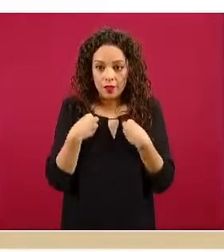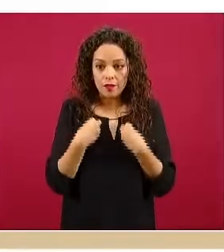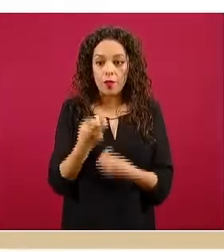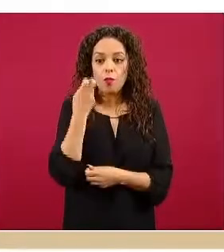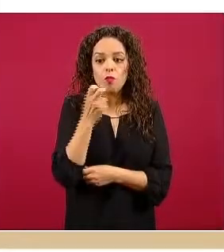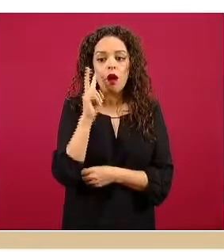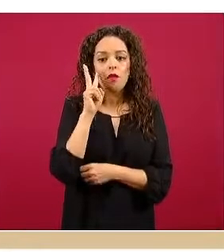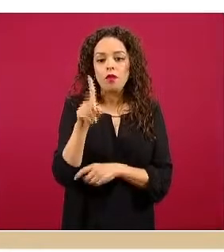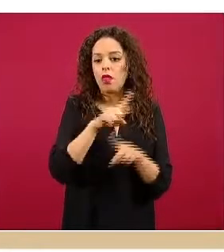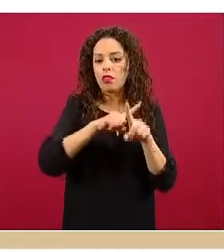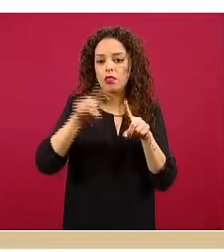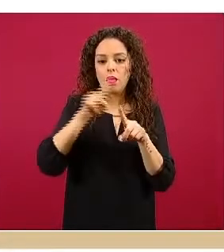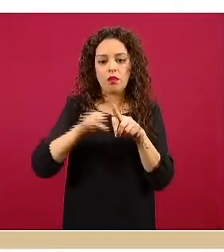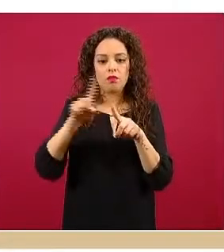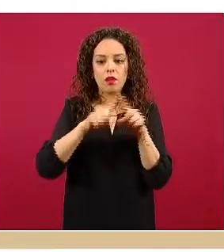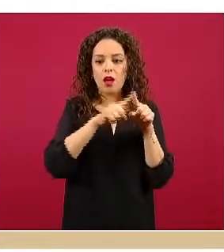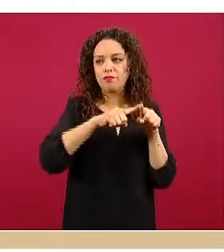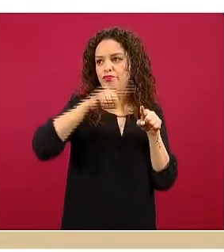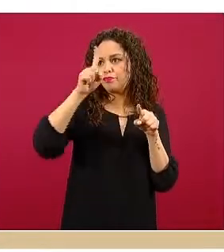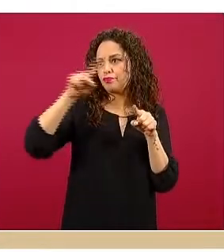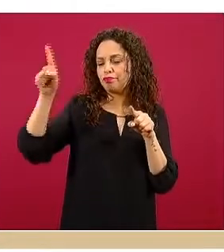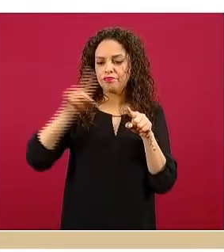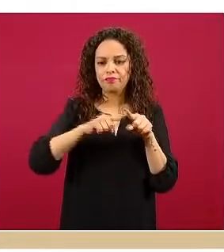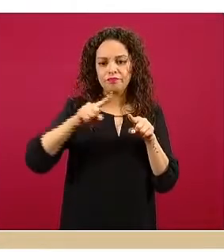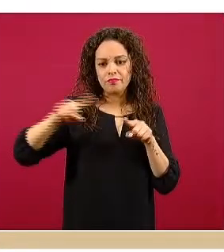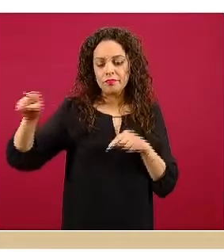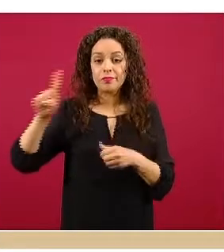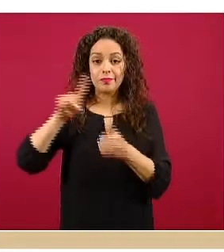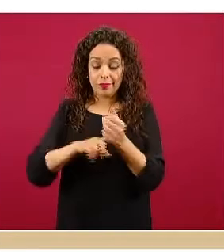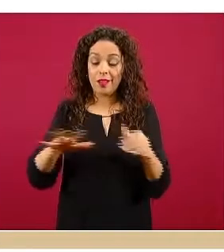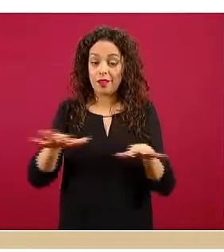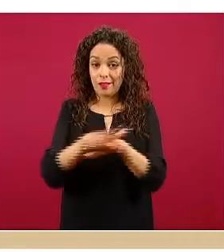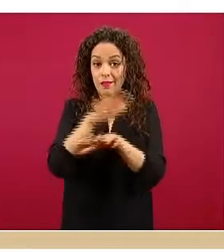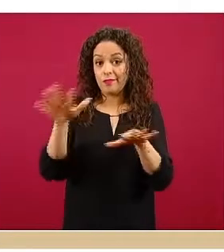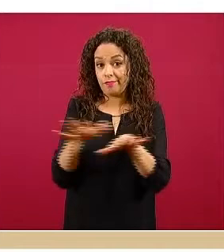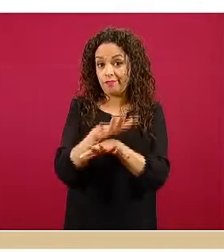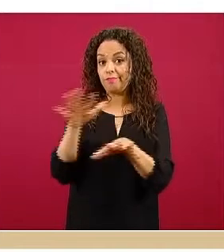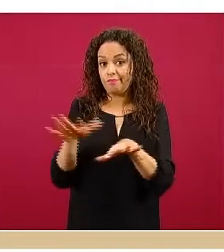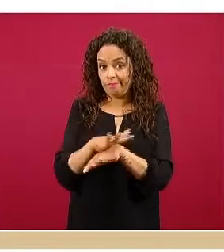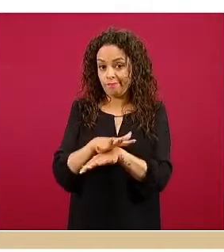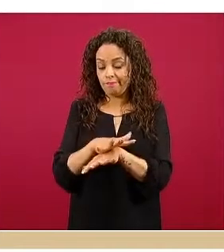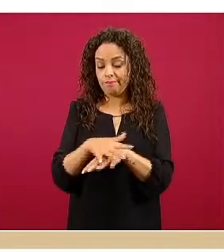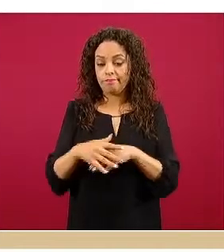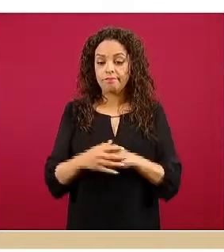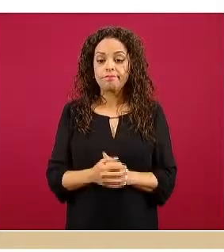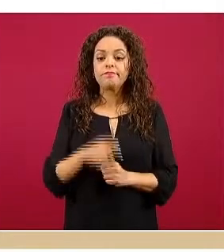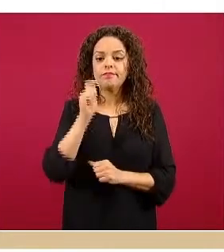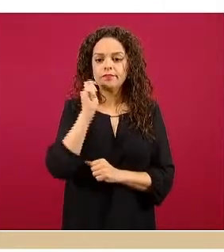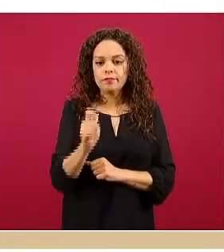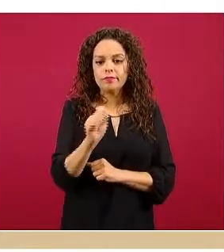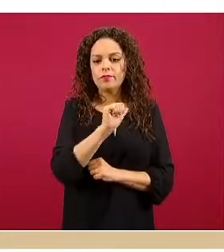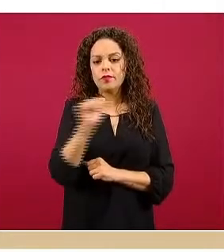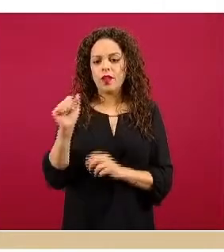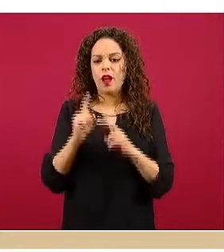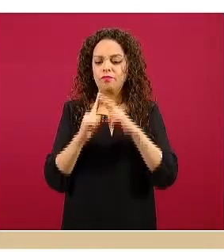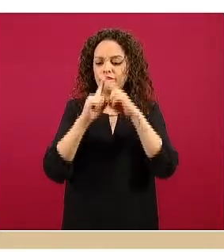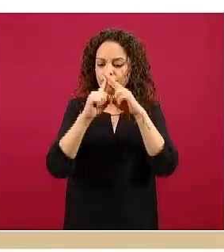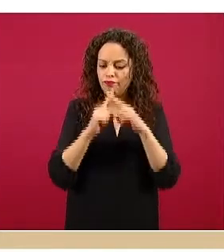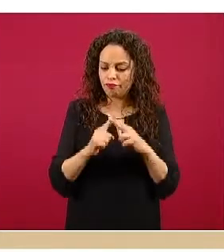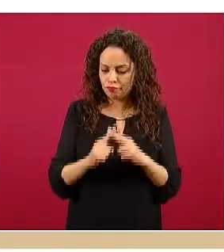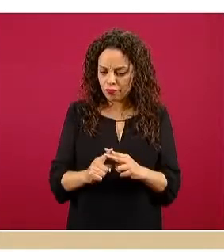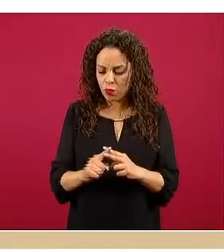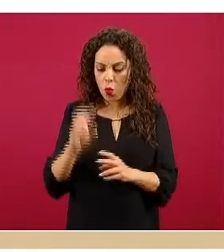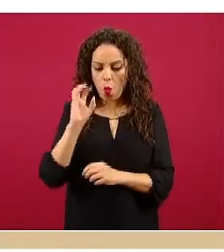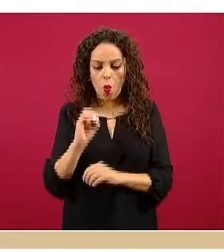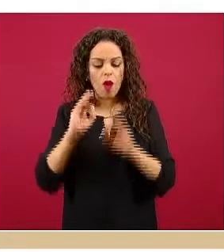diferentes las curvas. Estos son cambios a veces en las definiciones operacionales o en